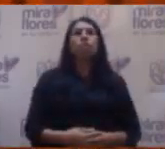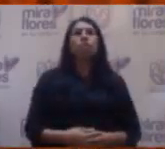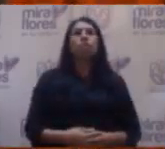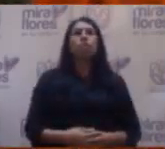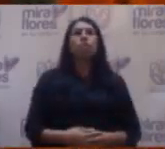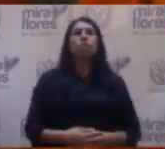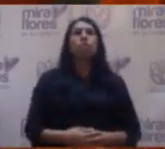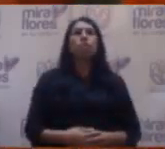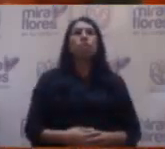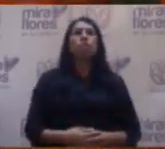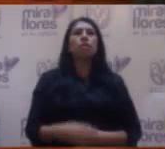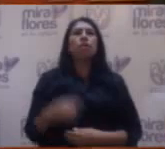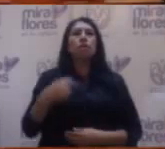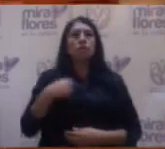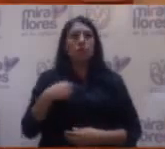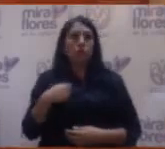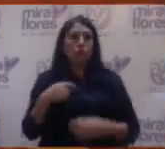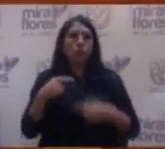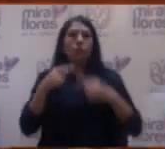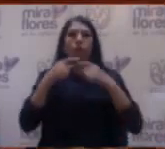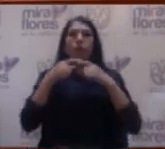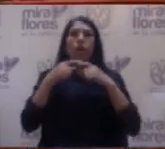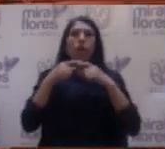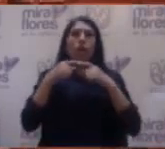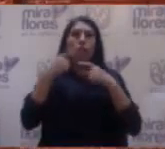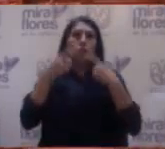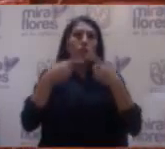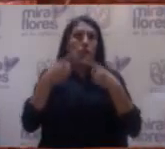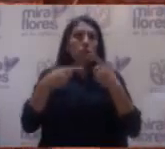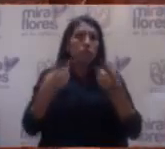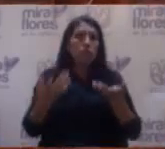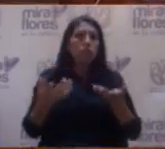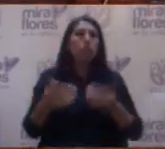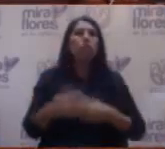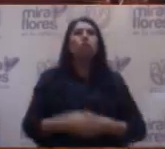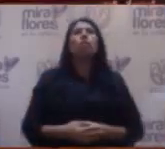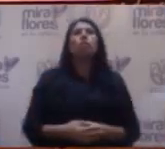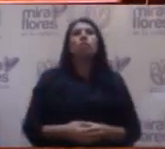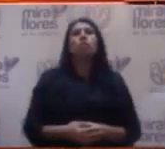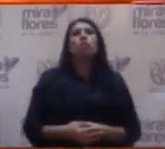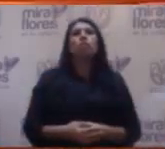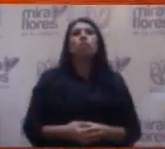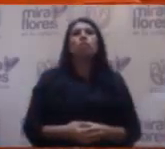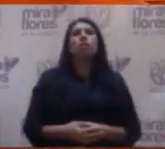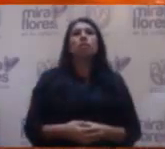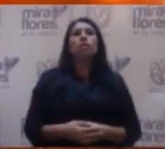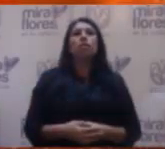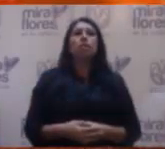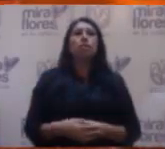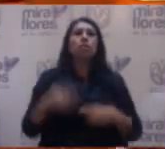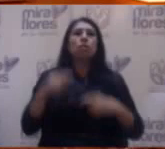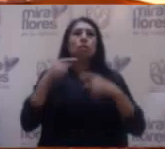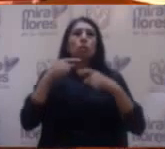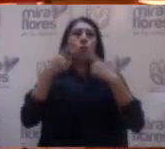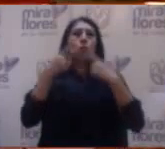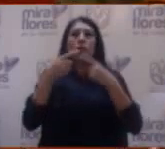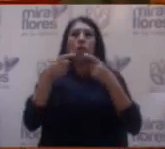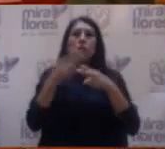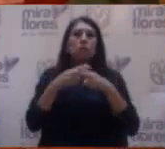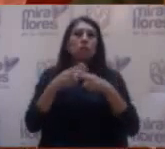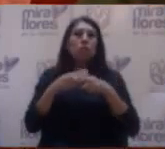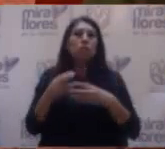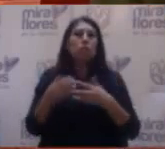Solo a manera de comentario, señor Alberti, si es un comentario bastante simple, creo